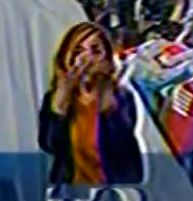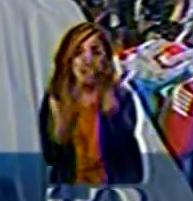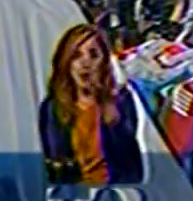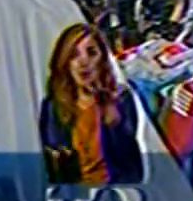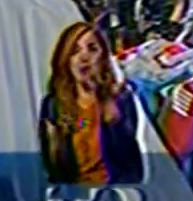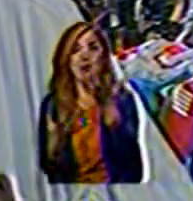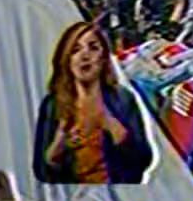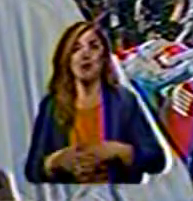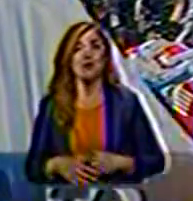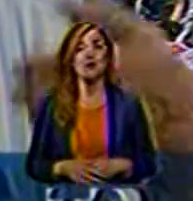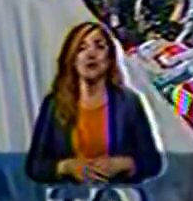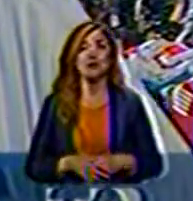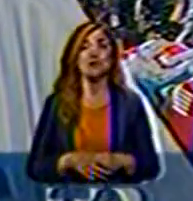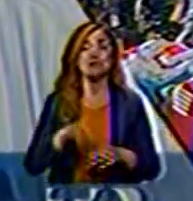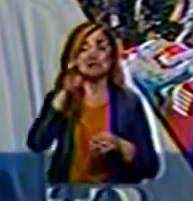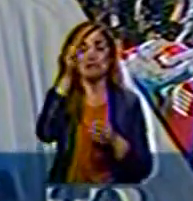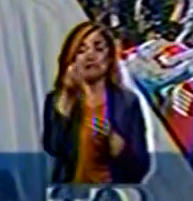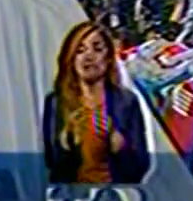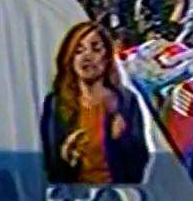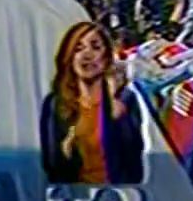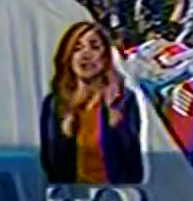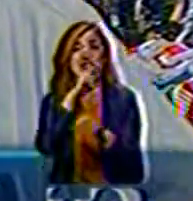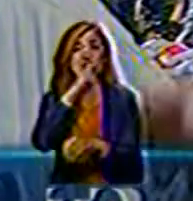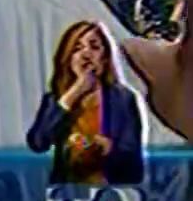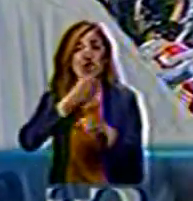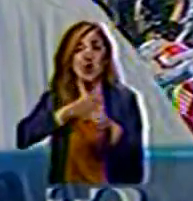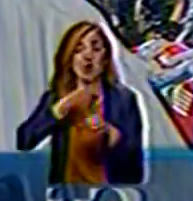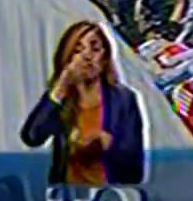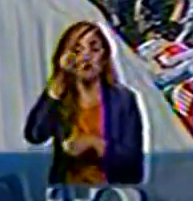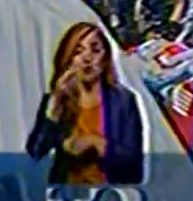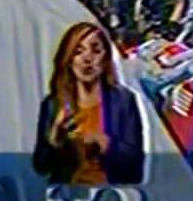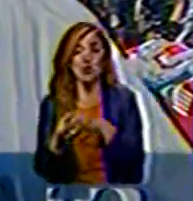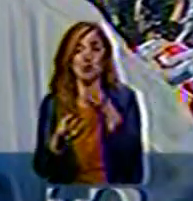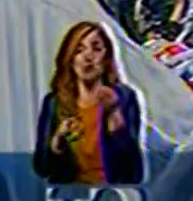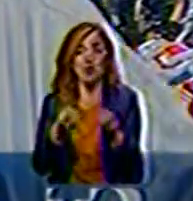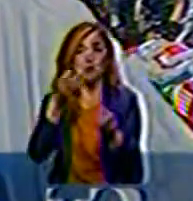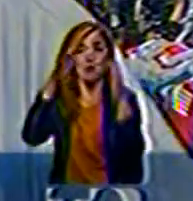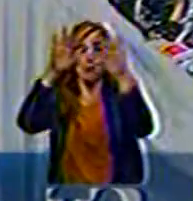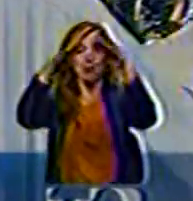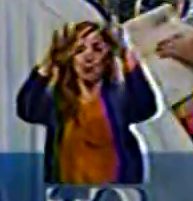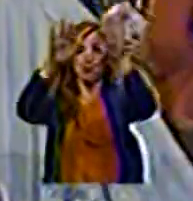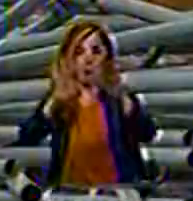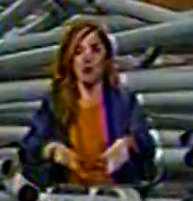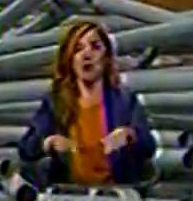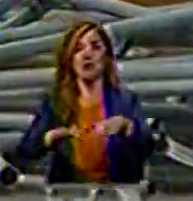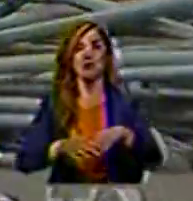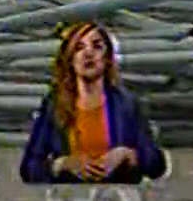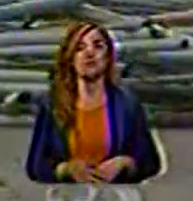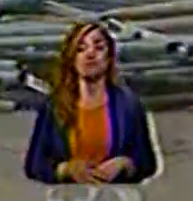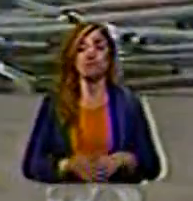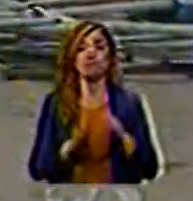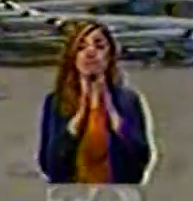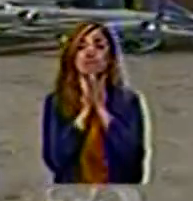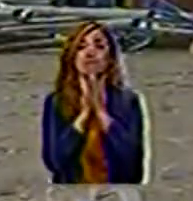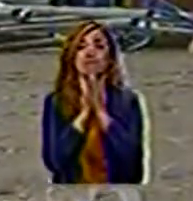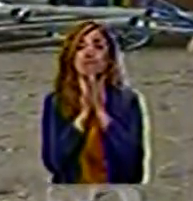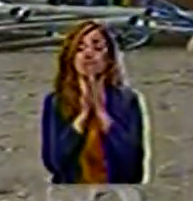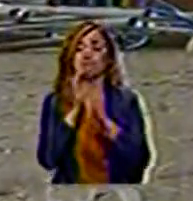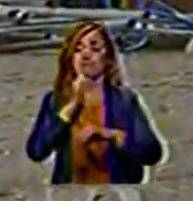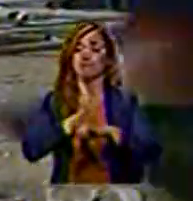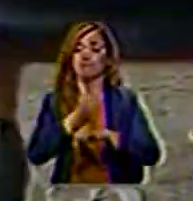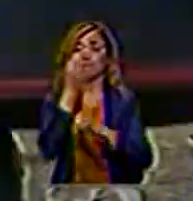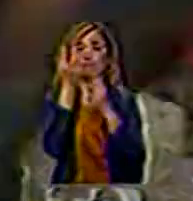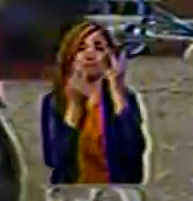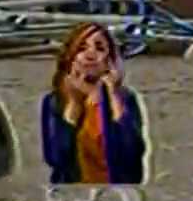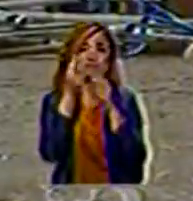Fue lentamente con la lluvia el granizo, eso iba bajando lento y cuando se fue al suelo. Ahora piden una visita de las